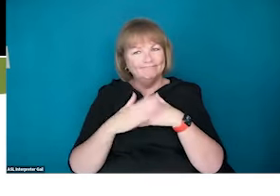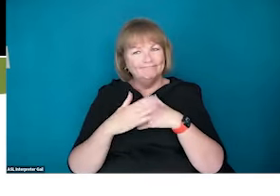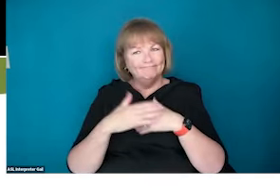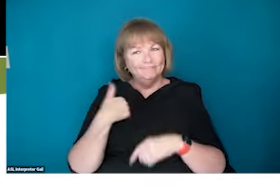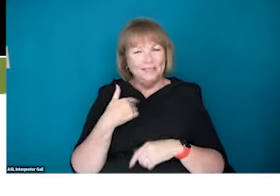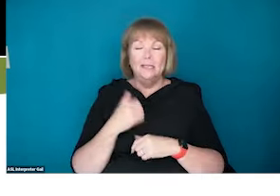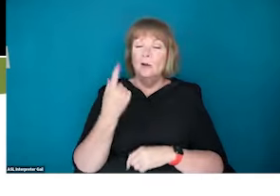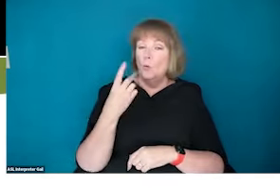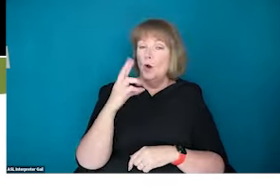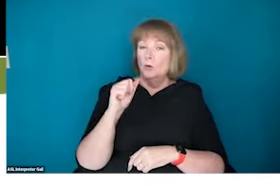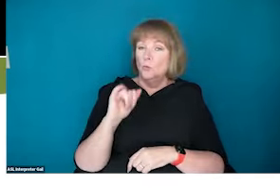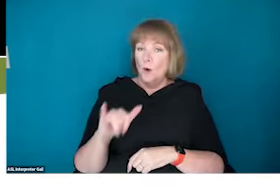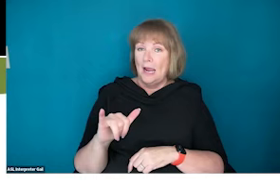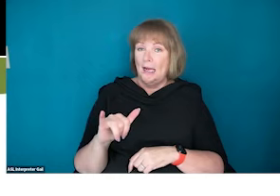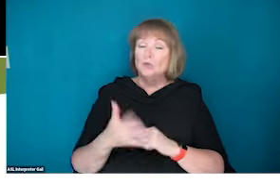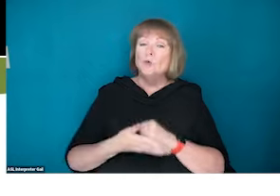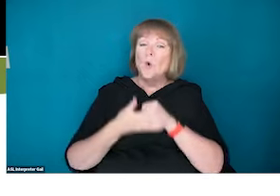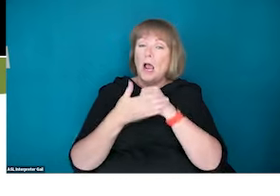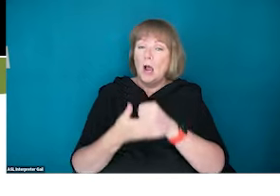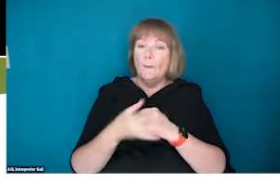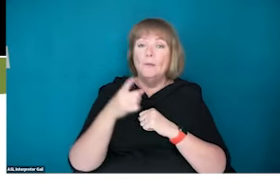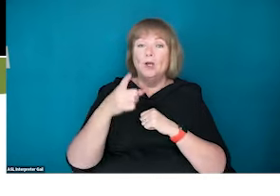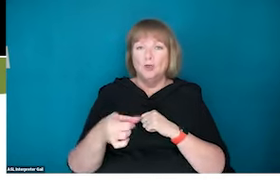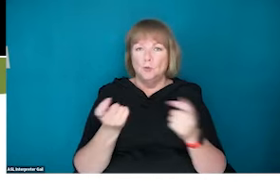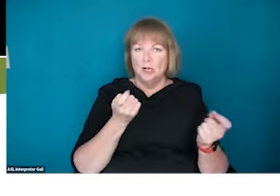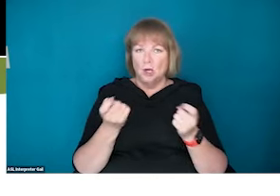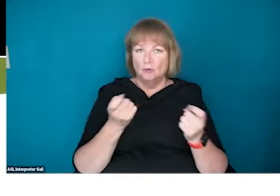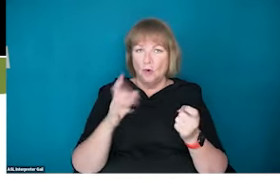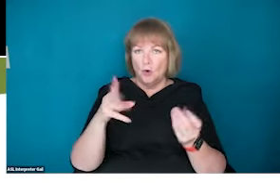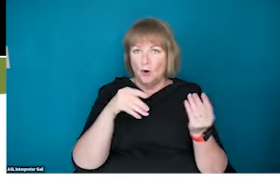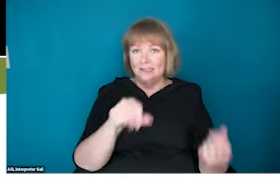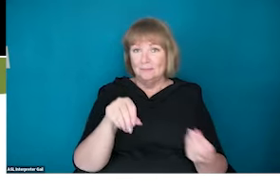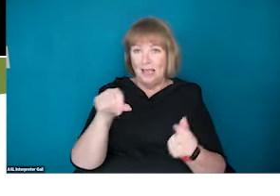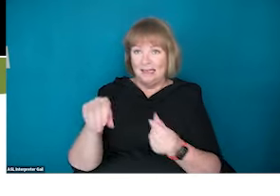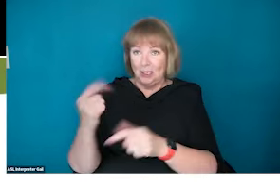señor. Will, ¿cómo haces tú? Sí, con mi.